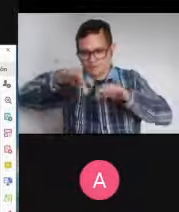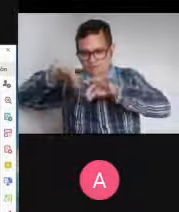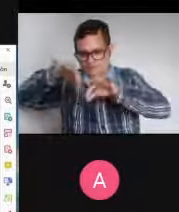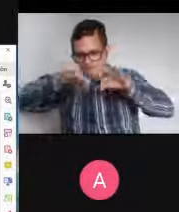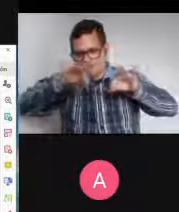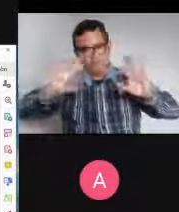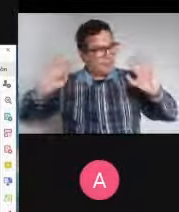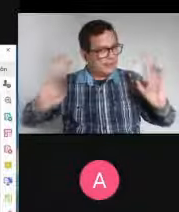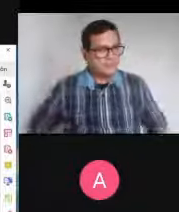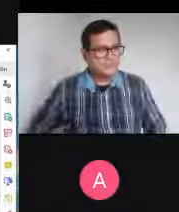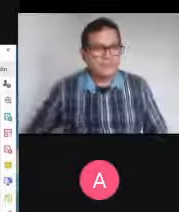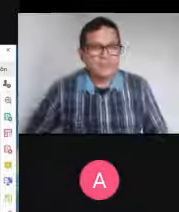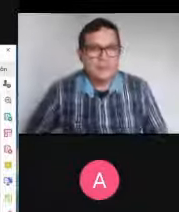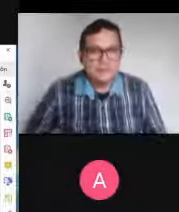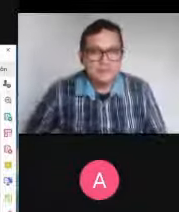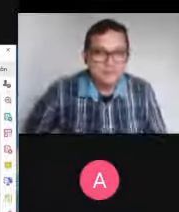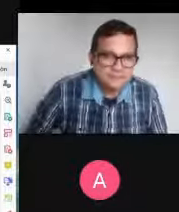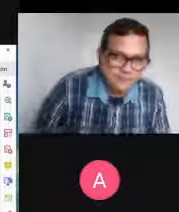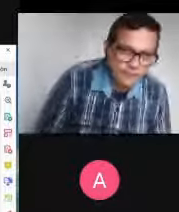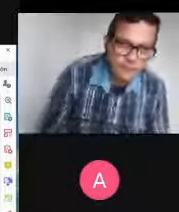Bueno, vamos a seguir.